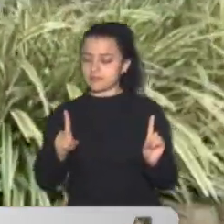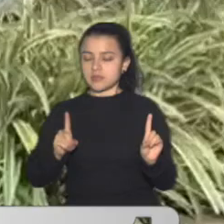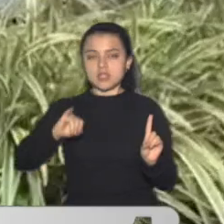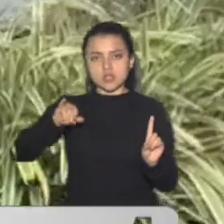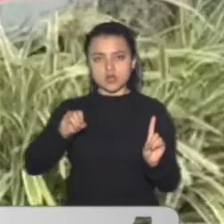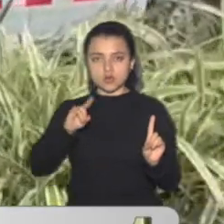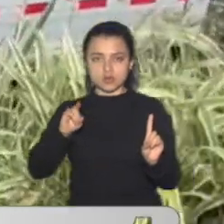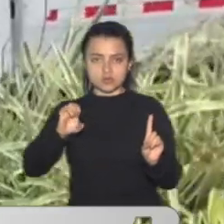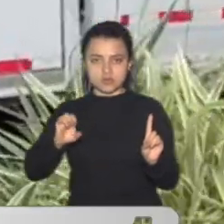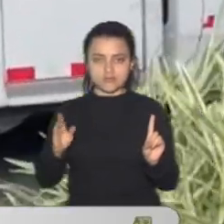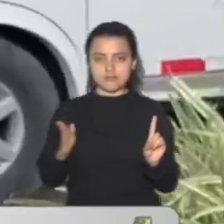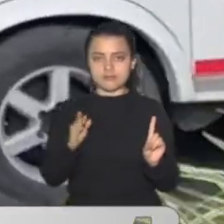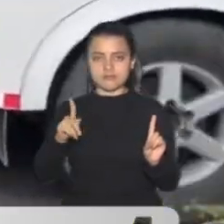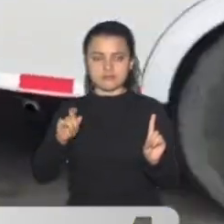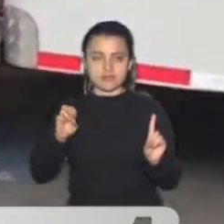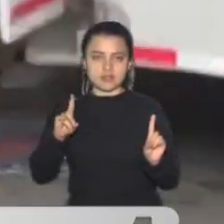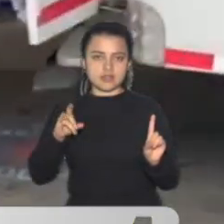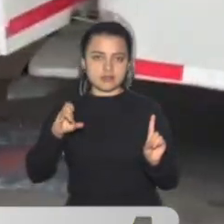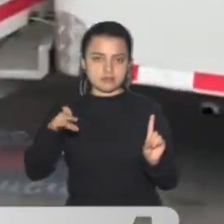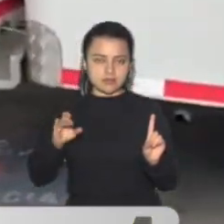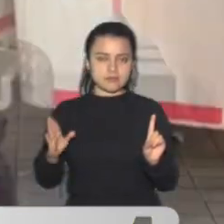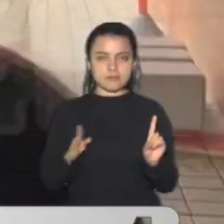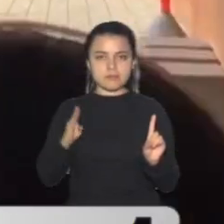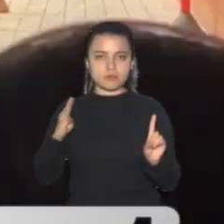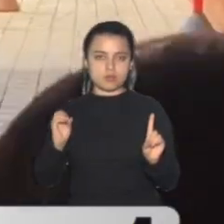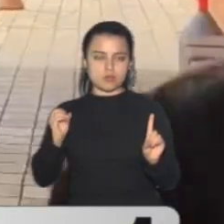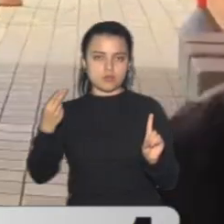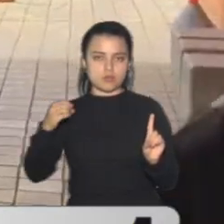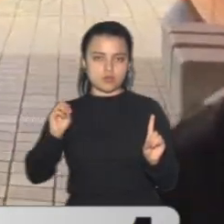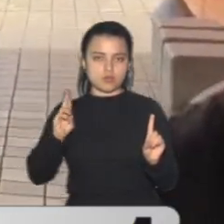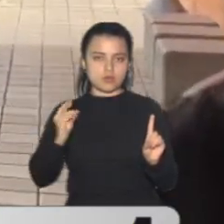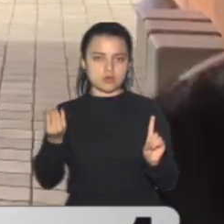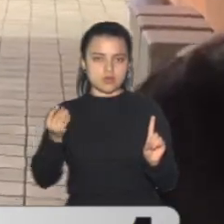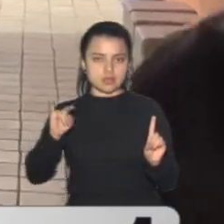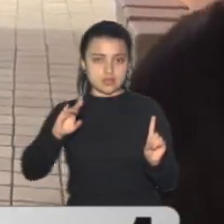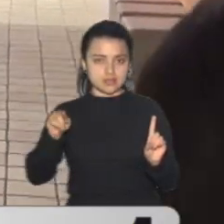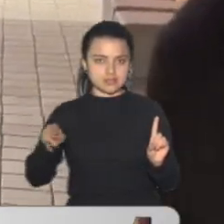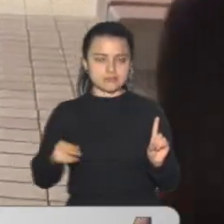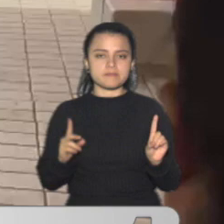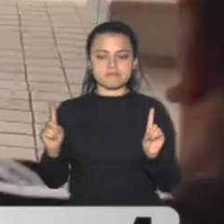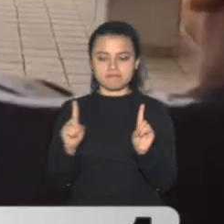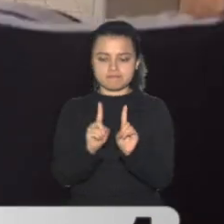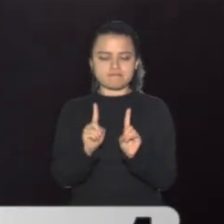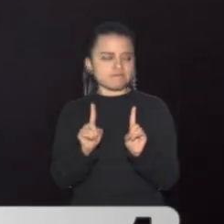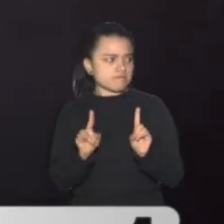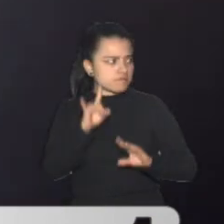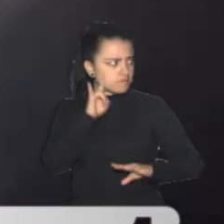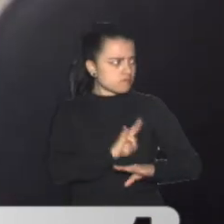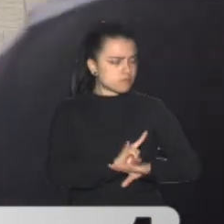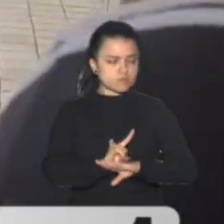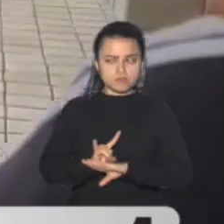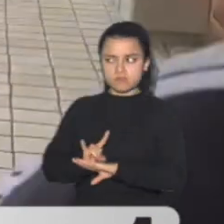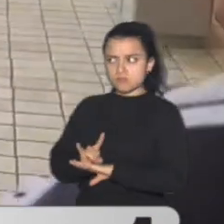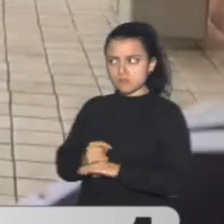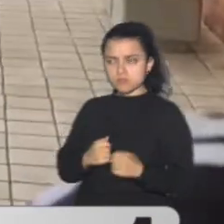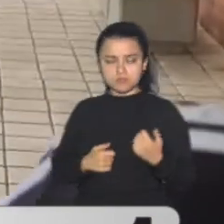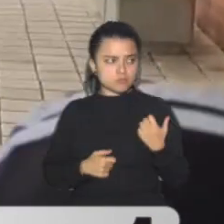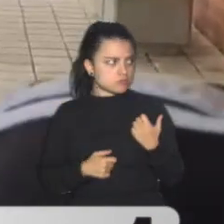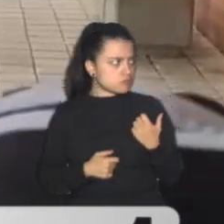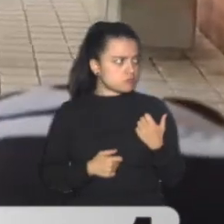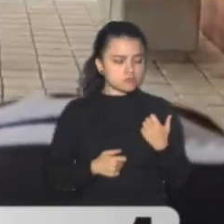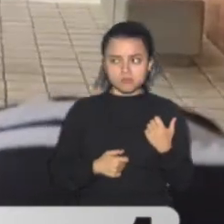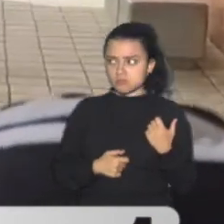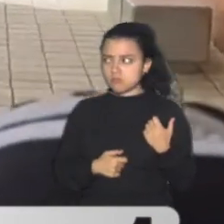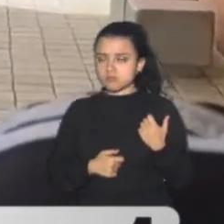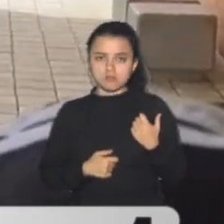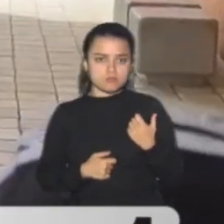borges las autoridades se encontraban adelantando algunas labores de protección y de patrullaje allí en esta zona para